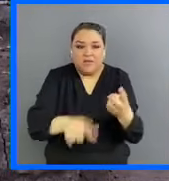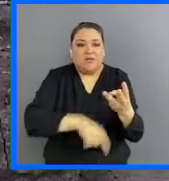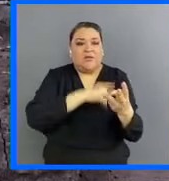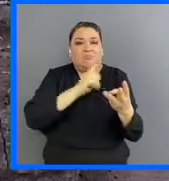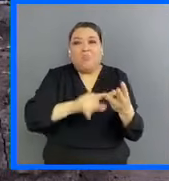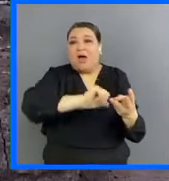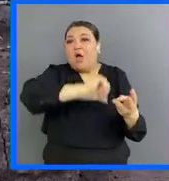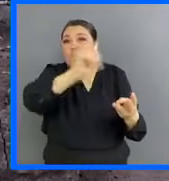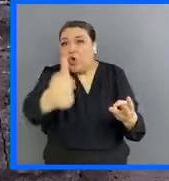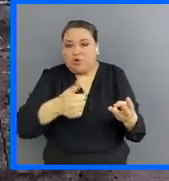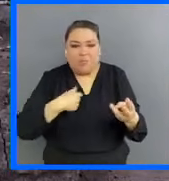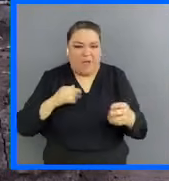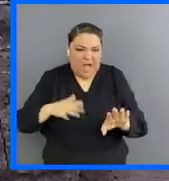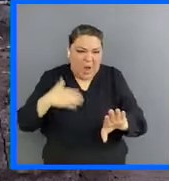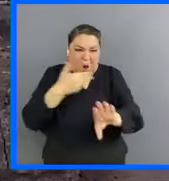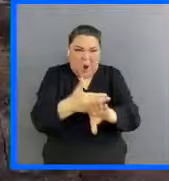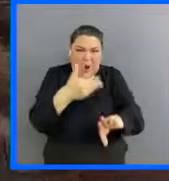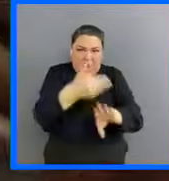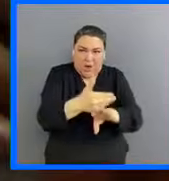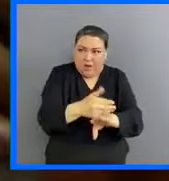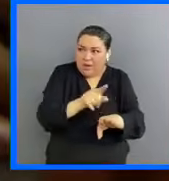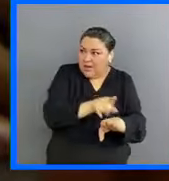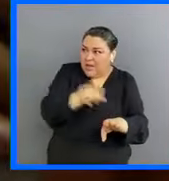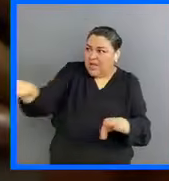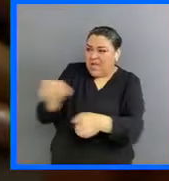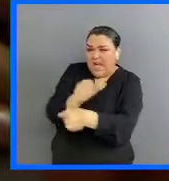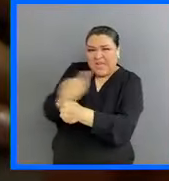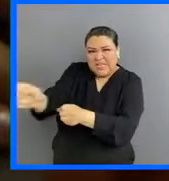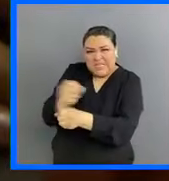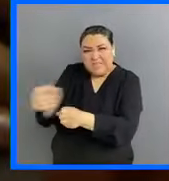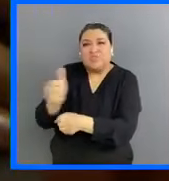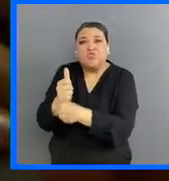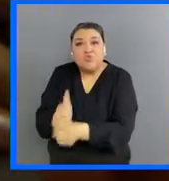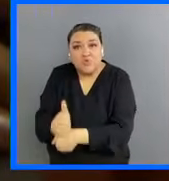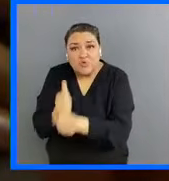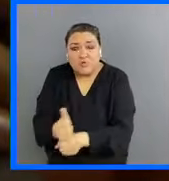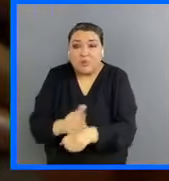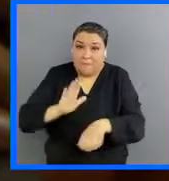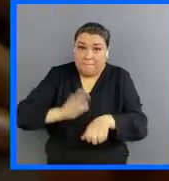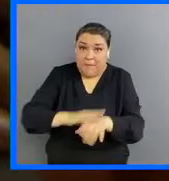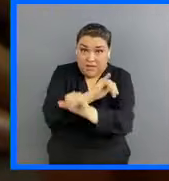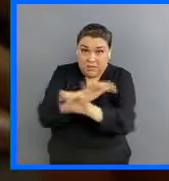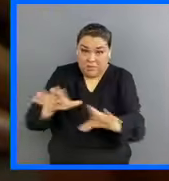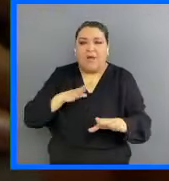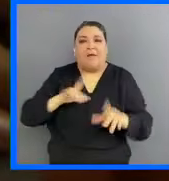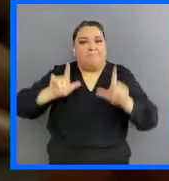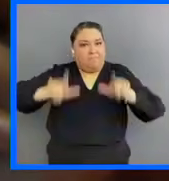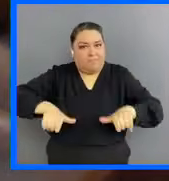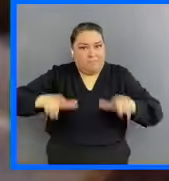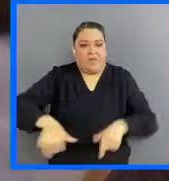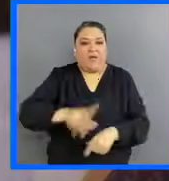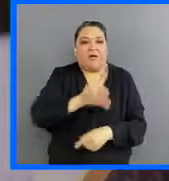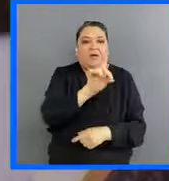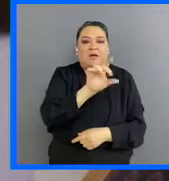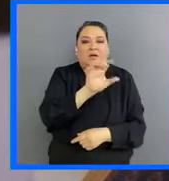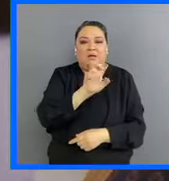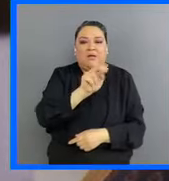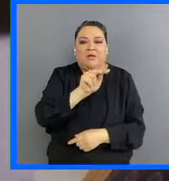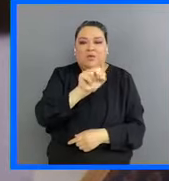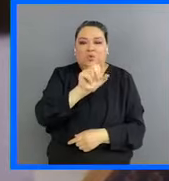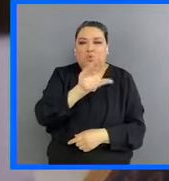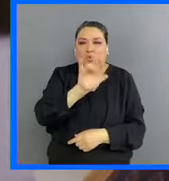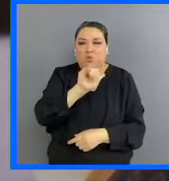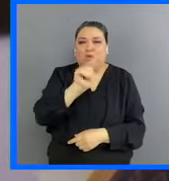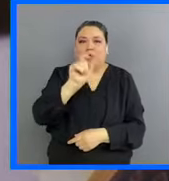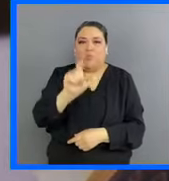causar sufrimiento emocional severo. Puede consultar la guía en el sitio web denuncia.org. Se puede consultar